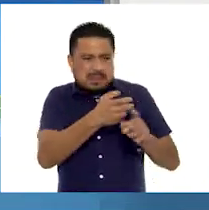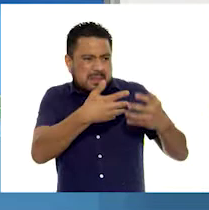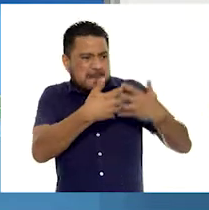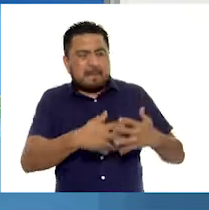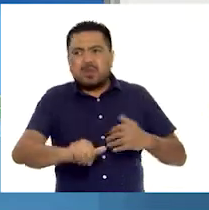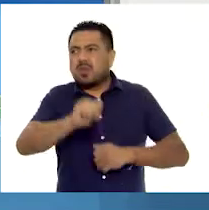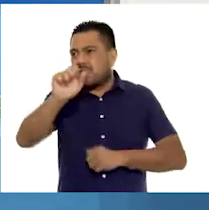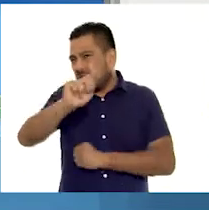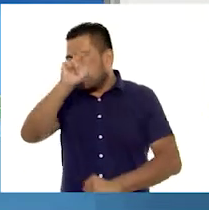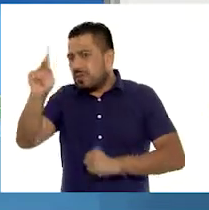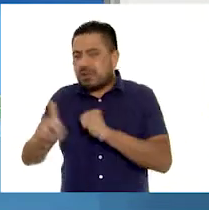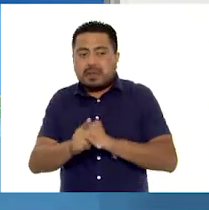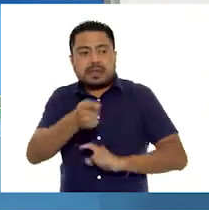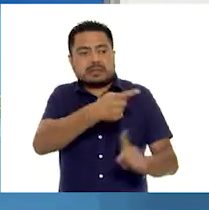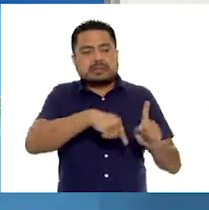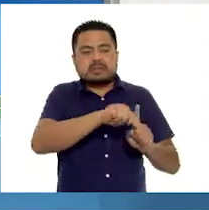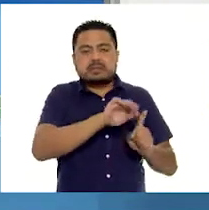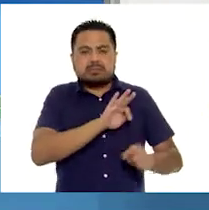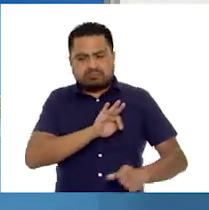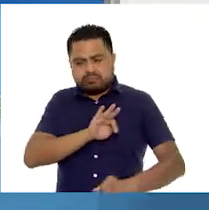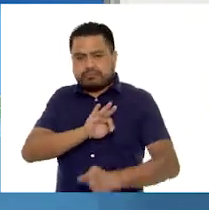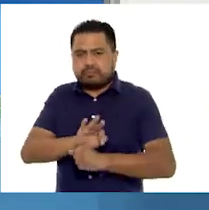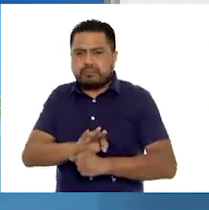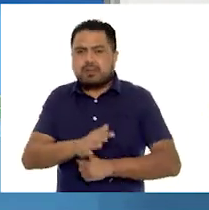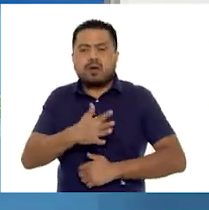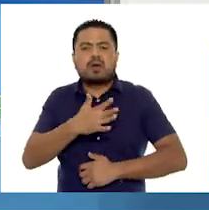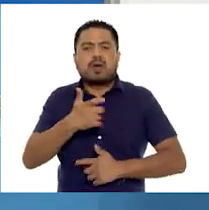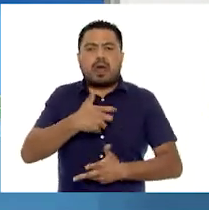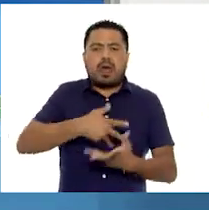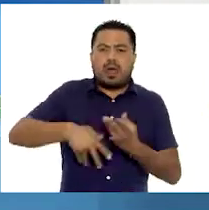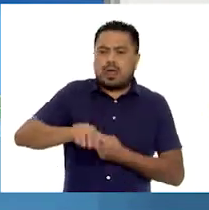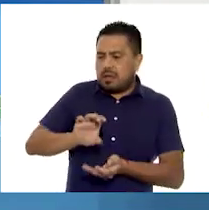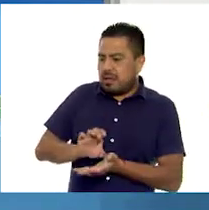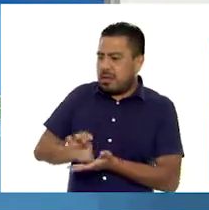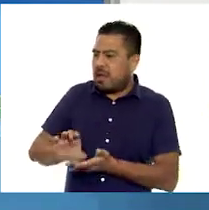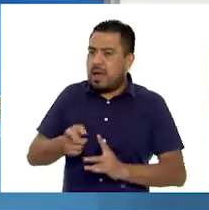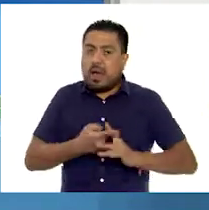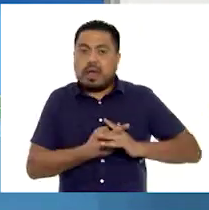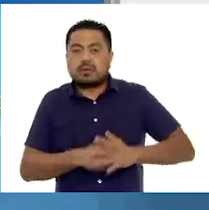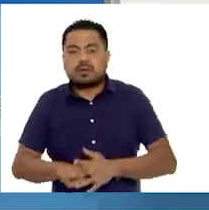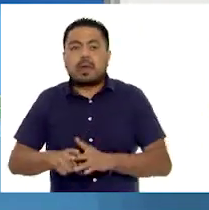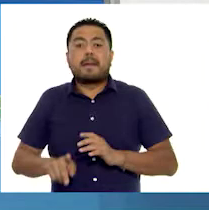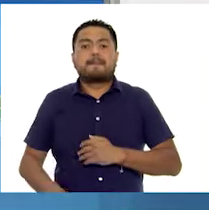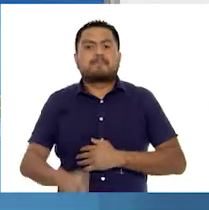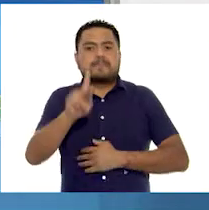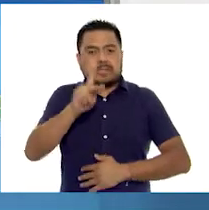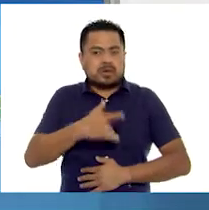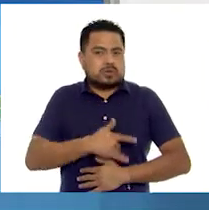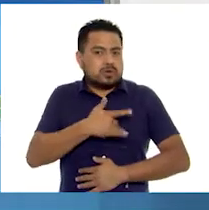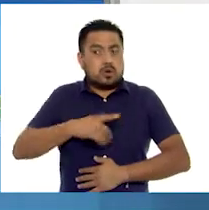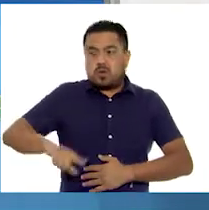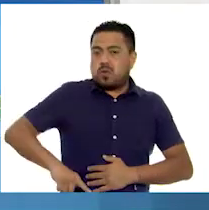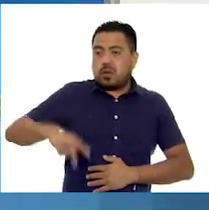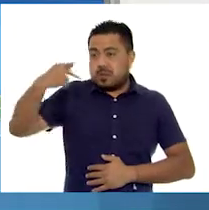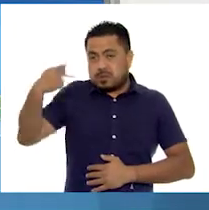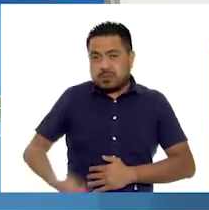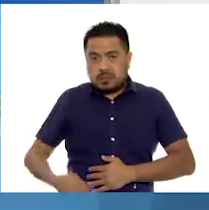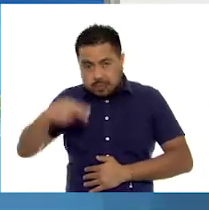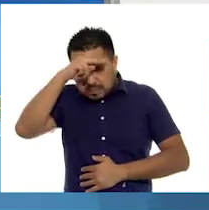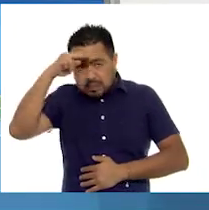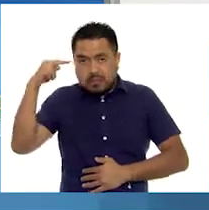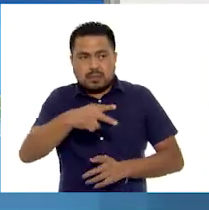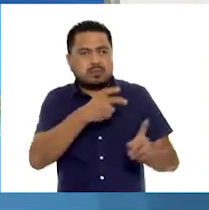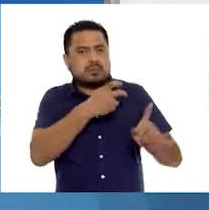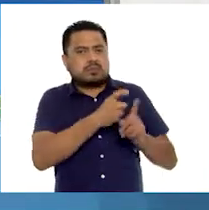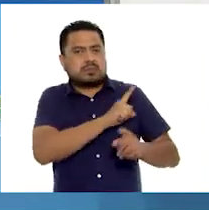extranjeras ellos estaban defendiendo su capital invertido pero desde la perspectiva del gobierno mexicano